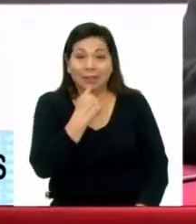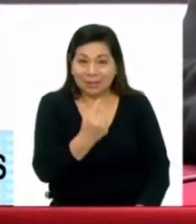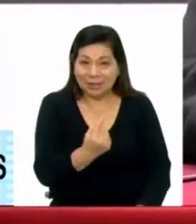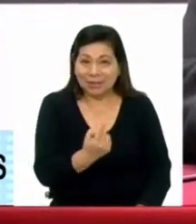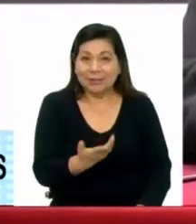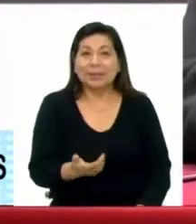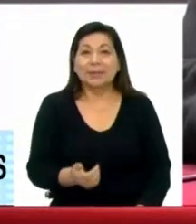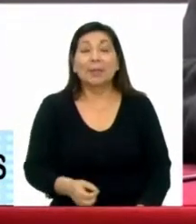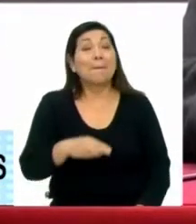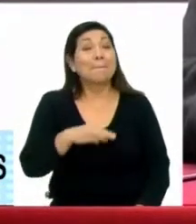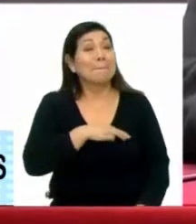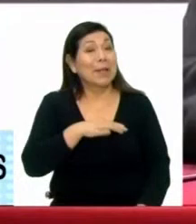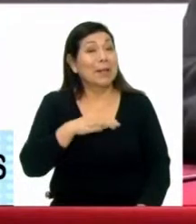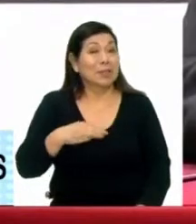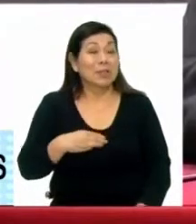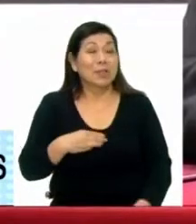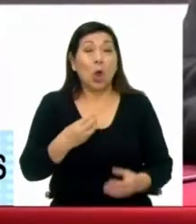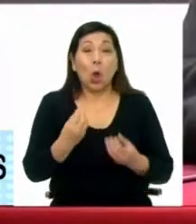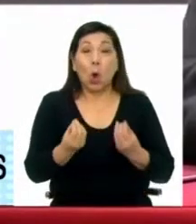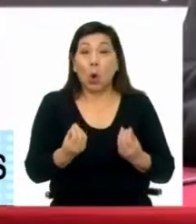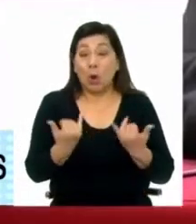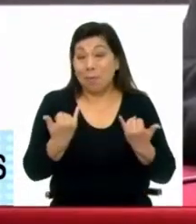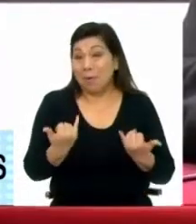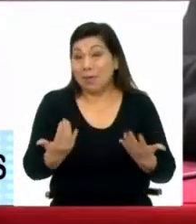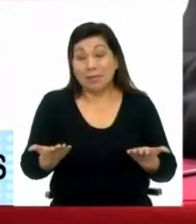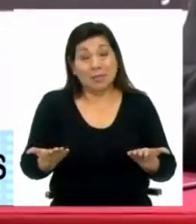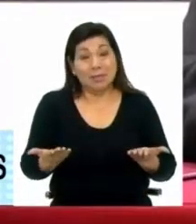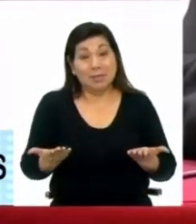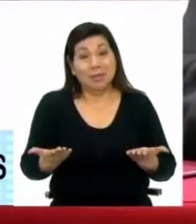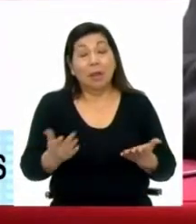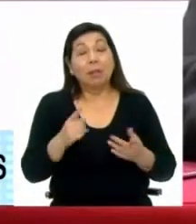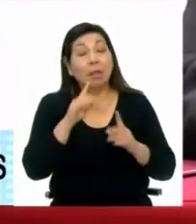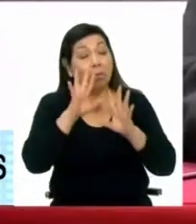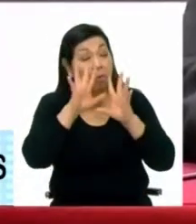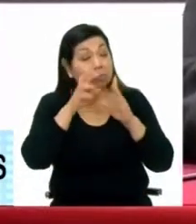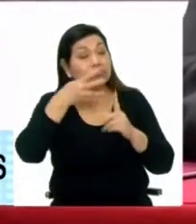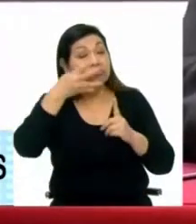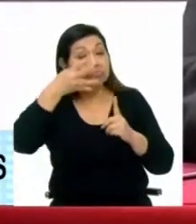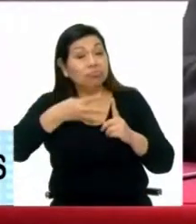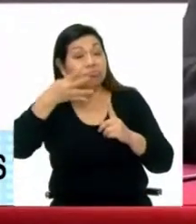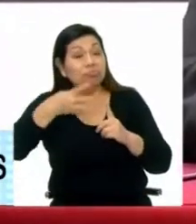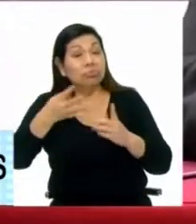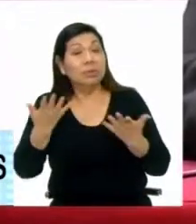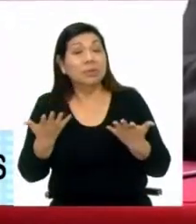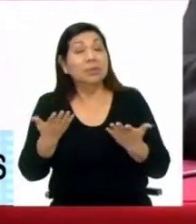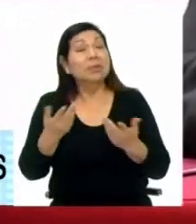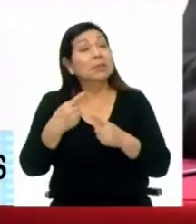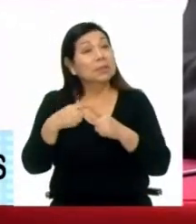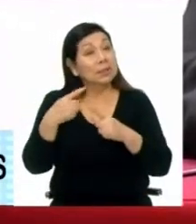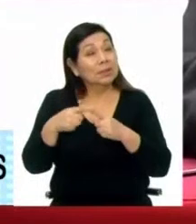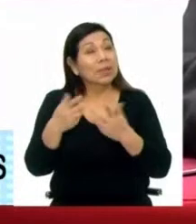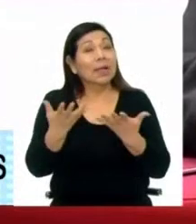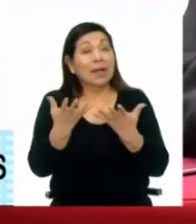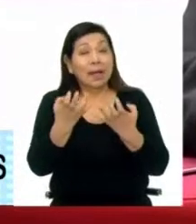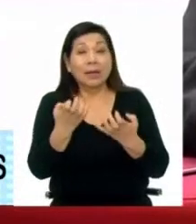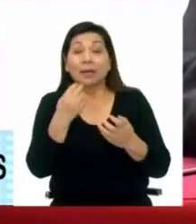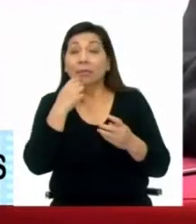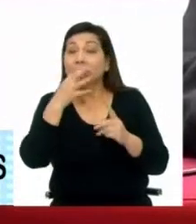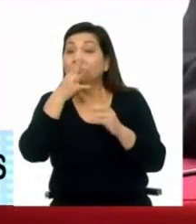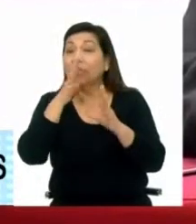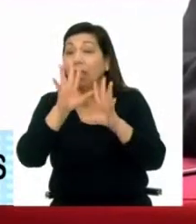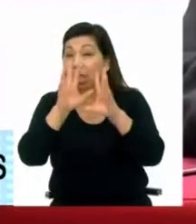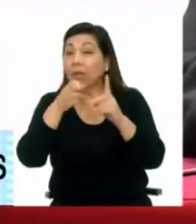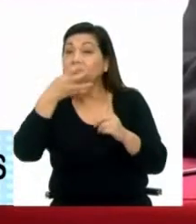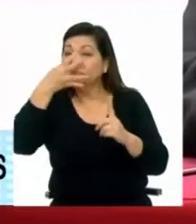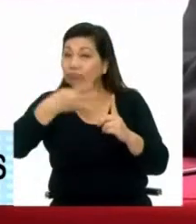que ministros como el de esta cartera estaban en evaluación. De hecho, habían varios factores que queríamos